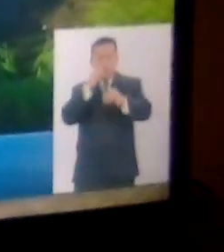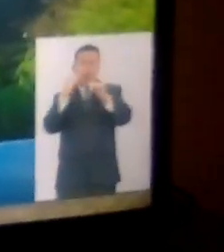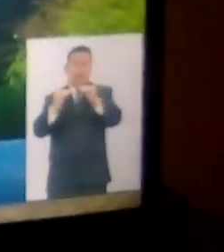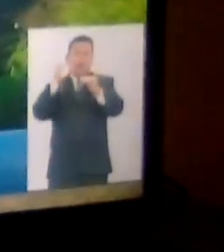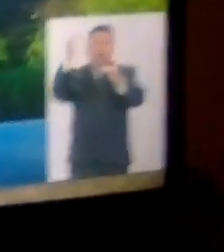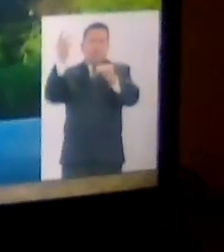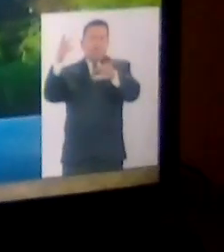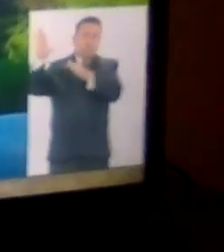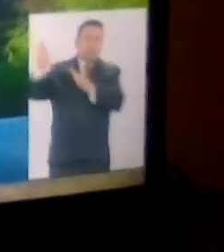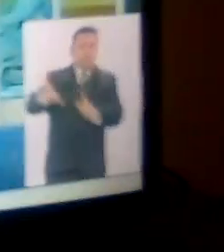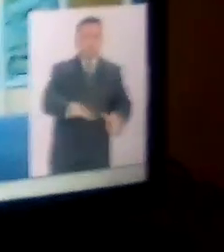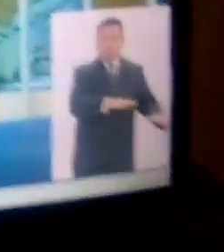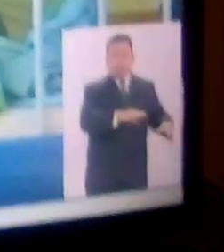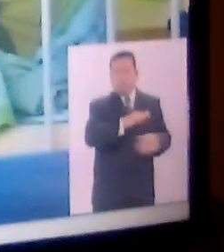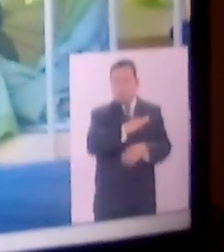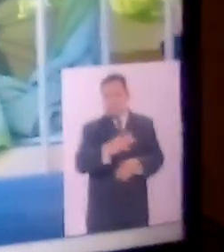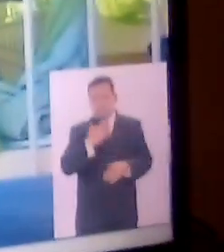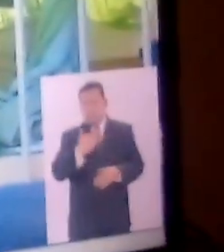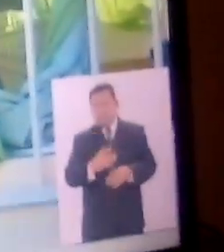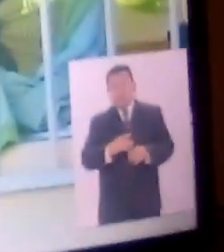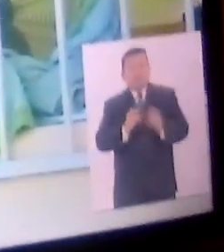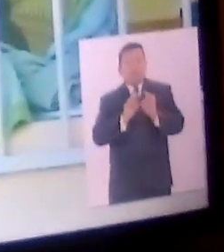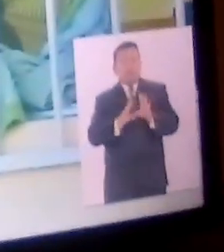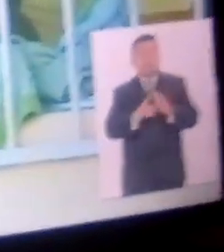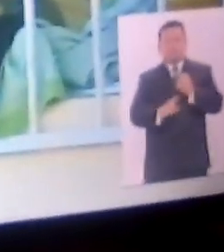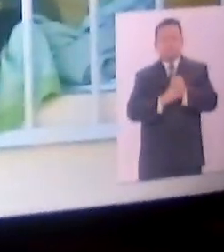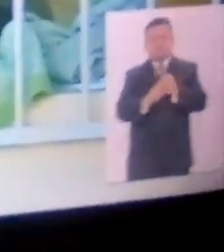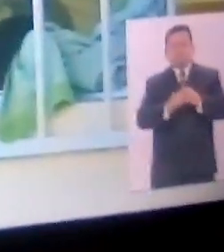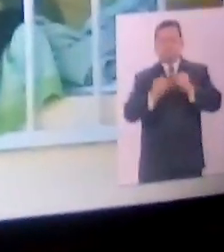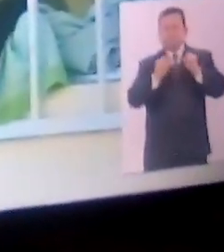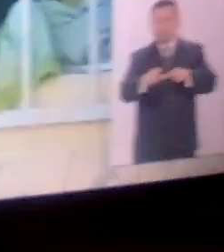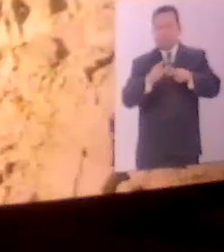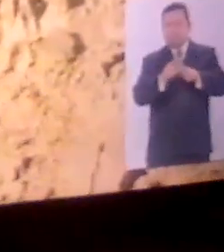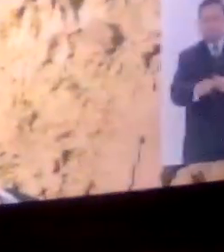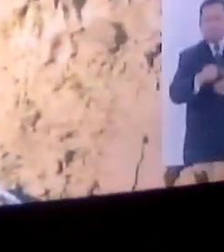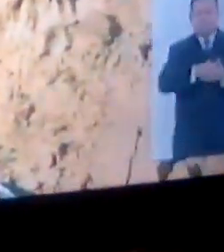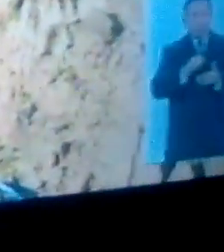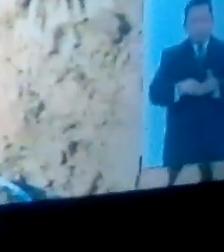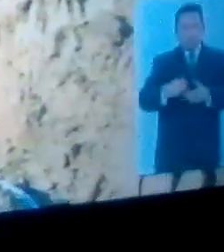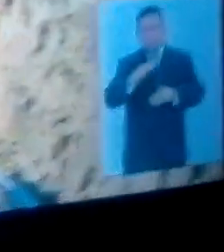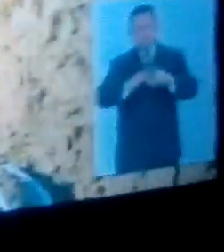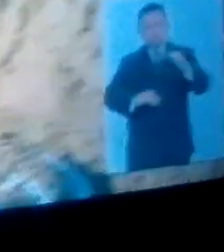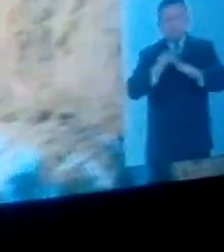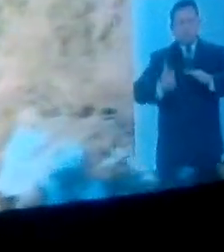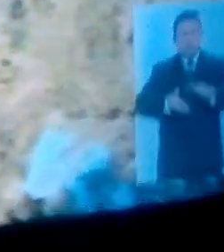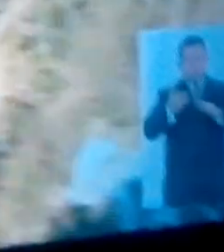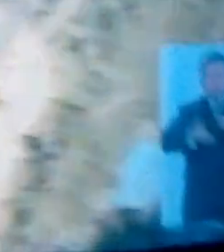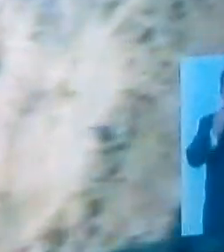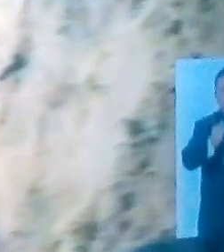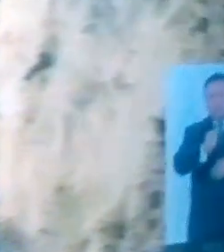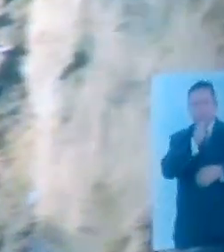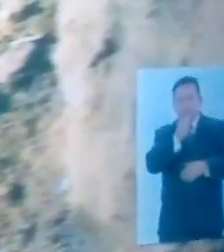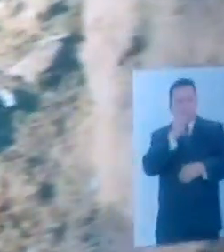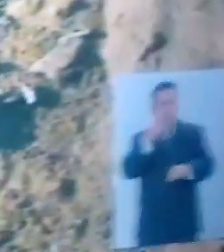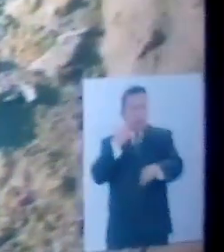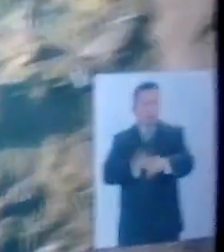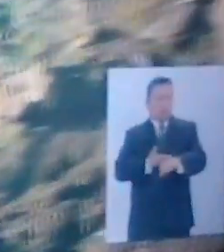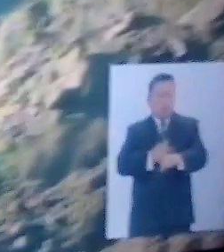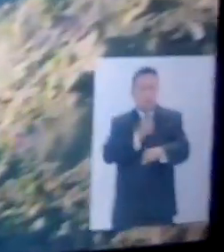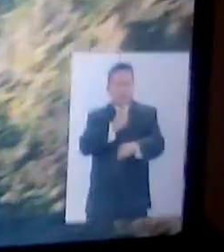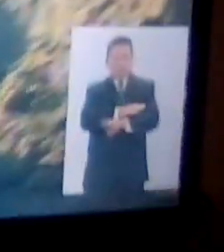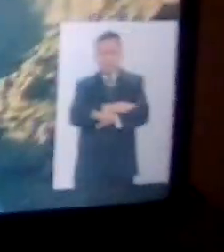Protección Civil. Sin embargo, aún no hay solución por parte de la constructora. Padres de familia y vecinos temen que las consecuencias de no ser